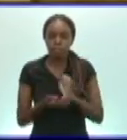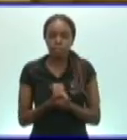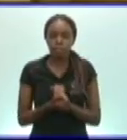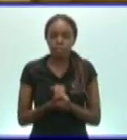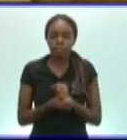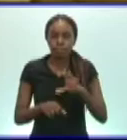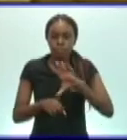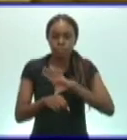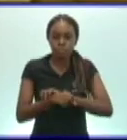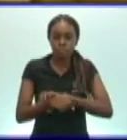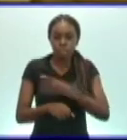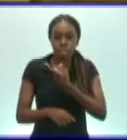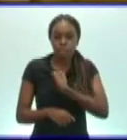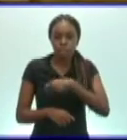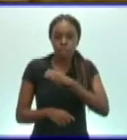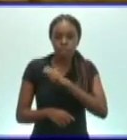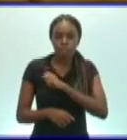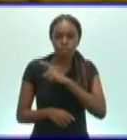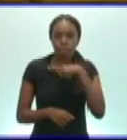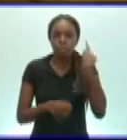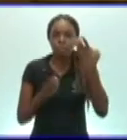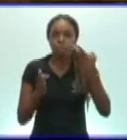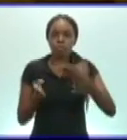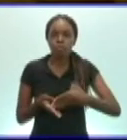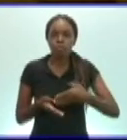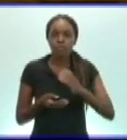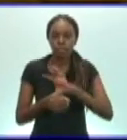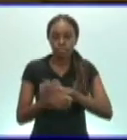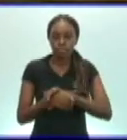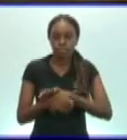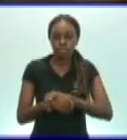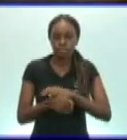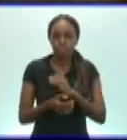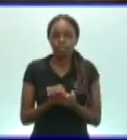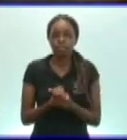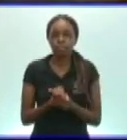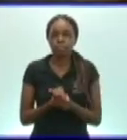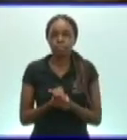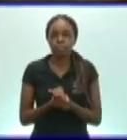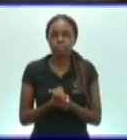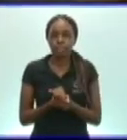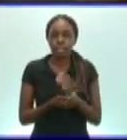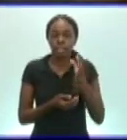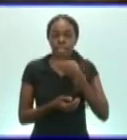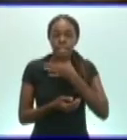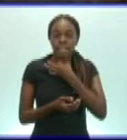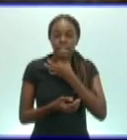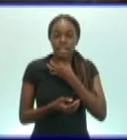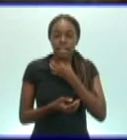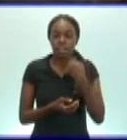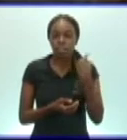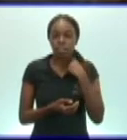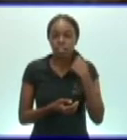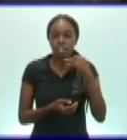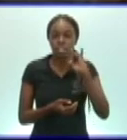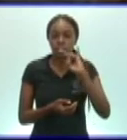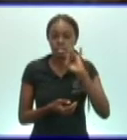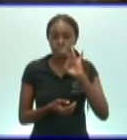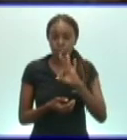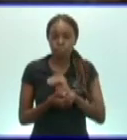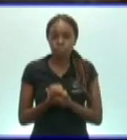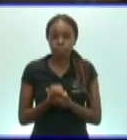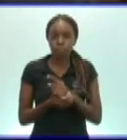prisionera por los españoles, fallece en cautiverio. En enero de 1852, Carlos Manuel de Céspedes y